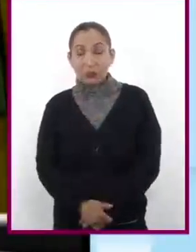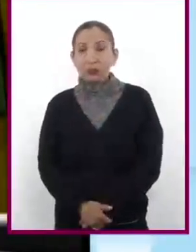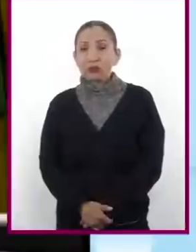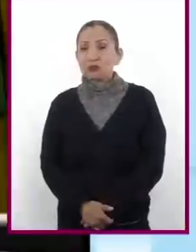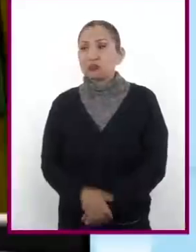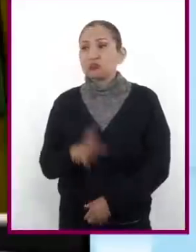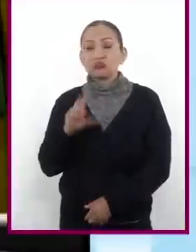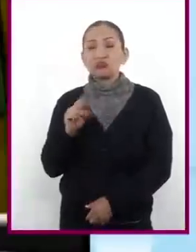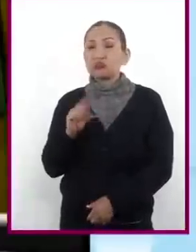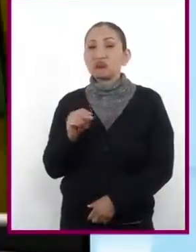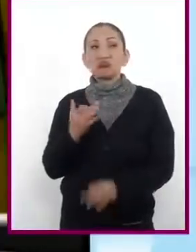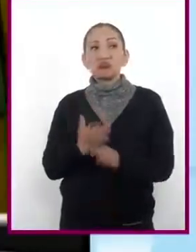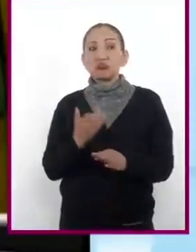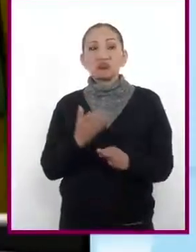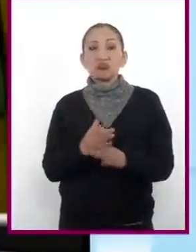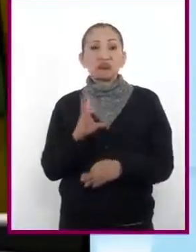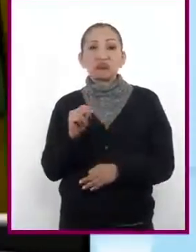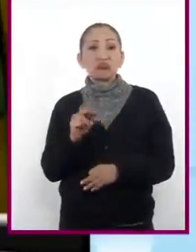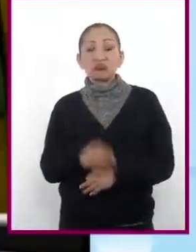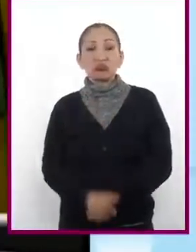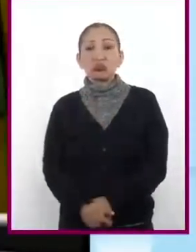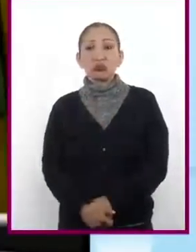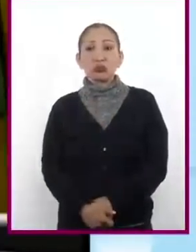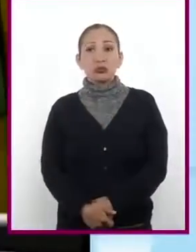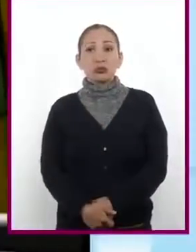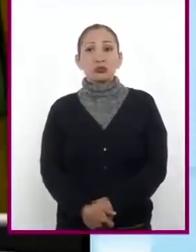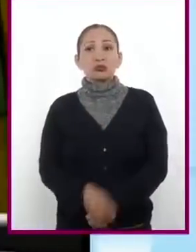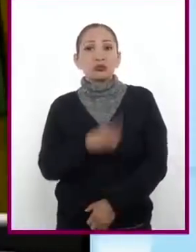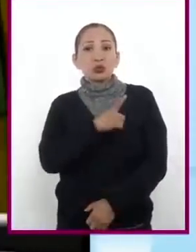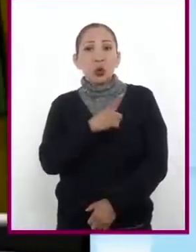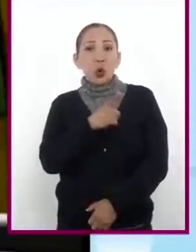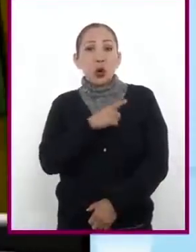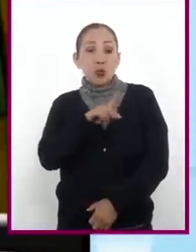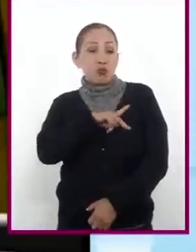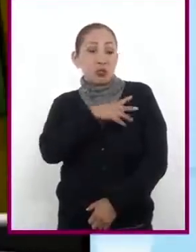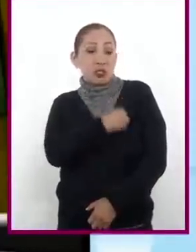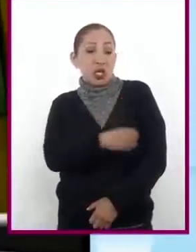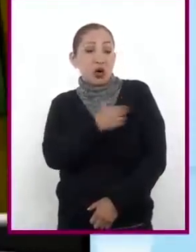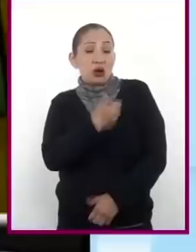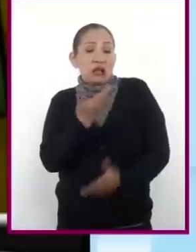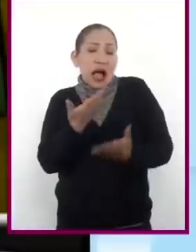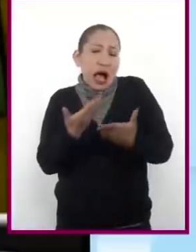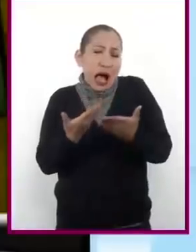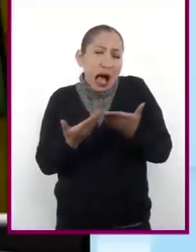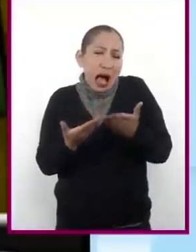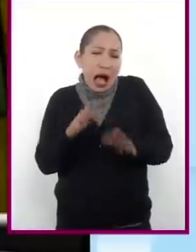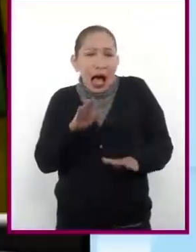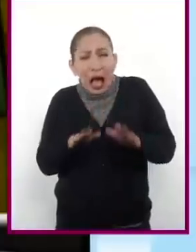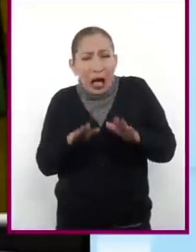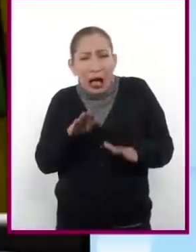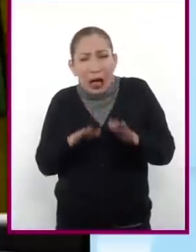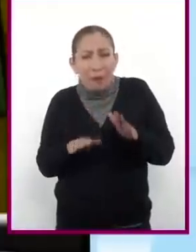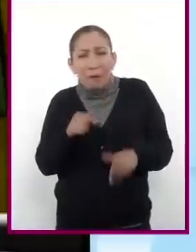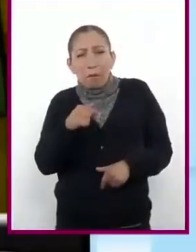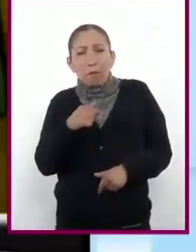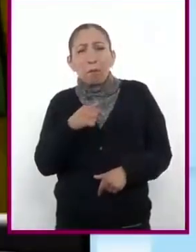Pues no, hasta el momento no. Solo mis hijos a veces les estoy